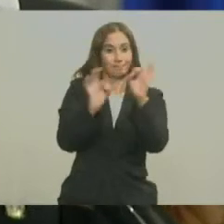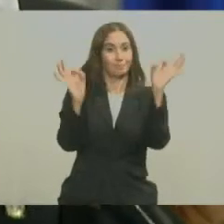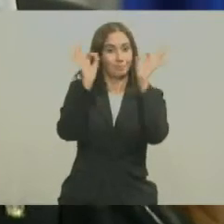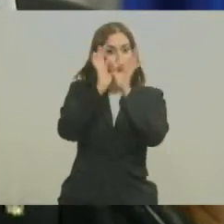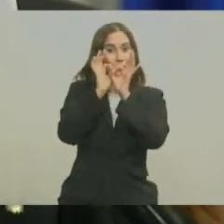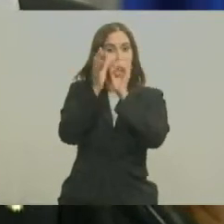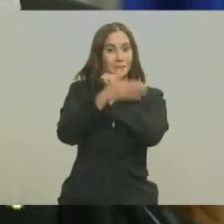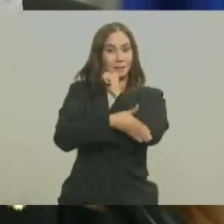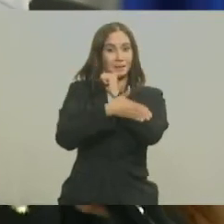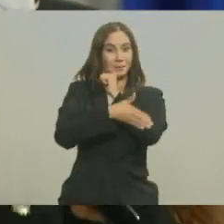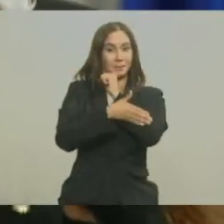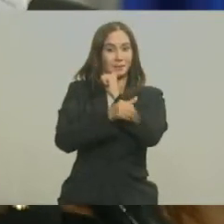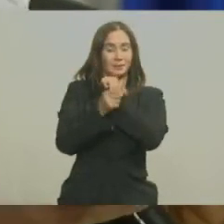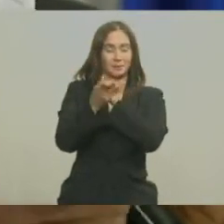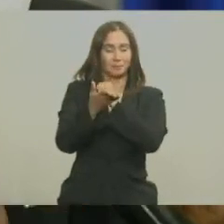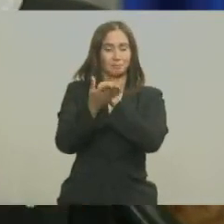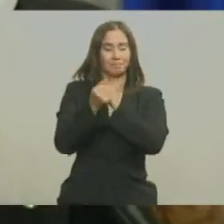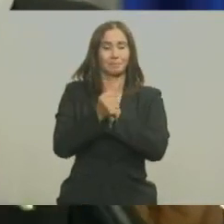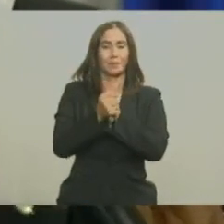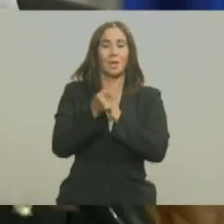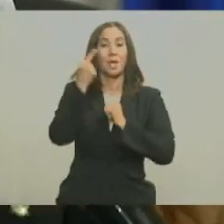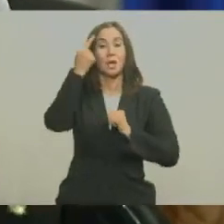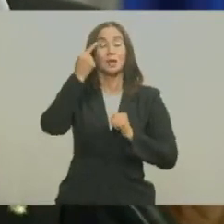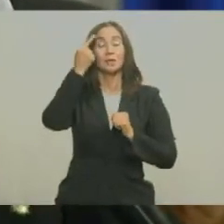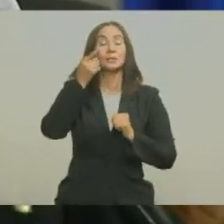nación. Yo creo que amerita